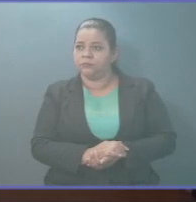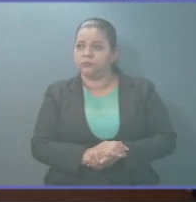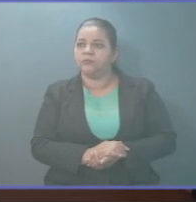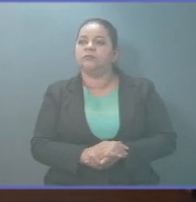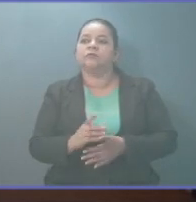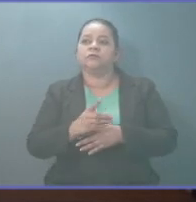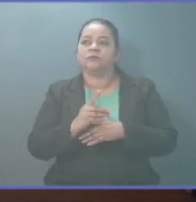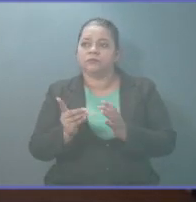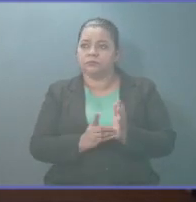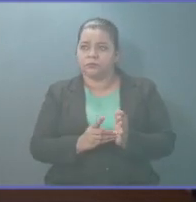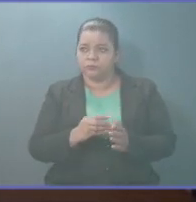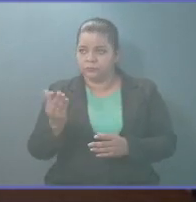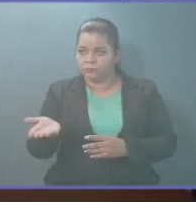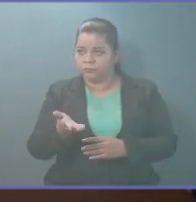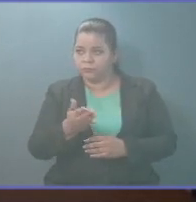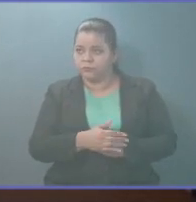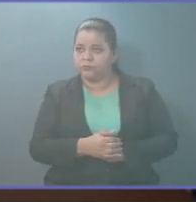Diputada Eileen, tiene la palabra.